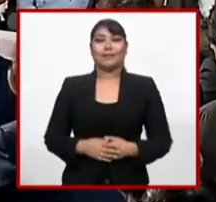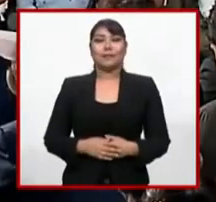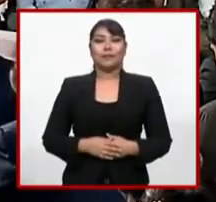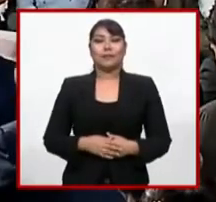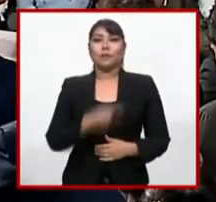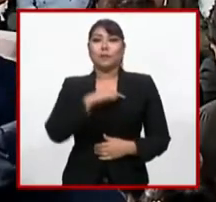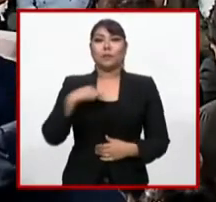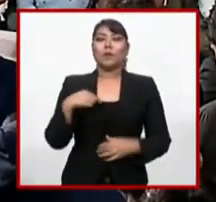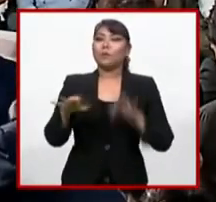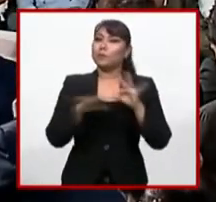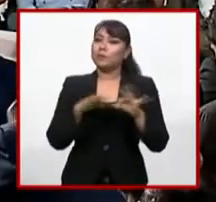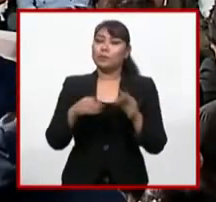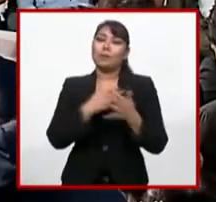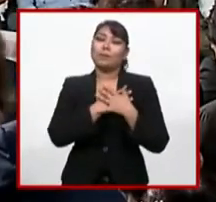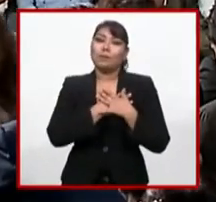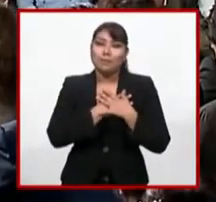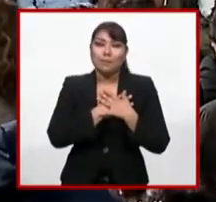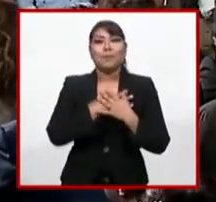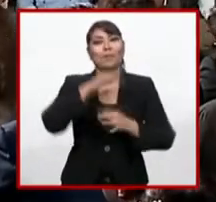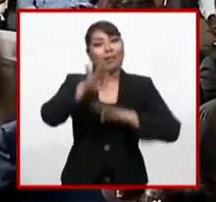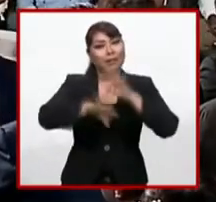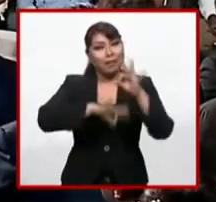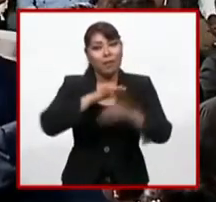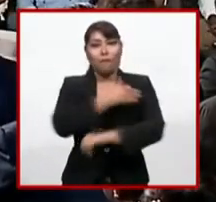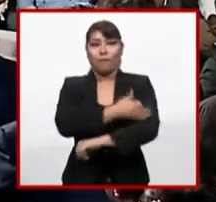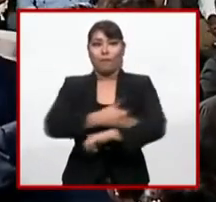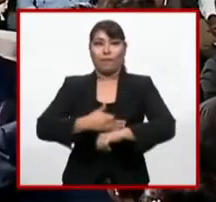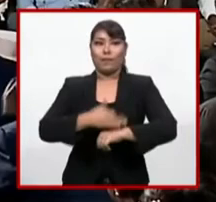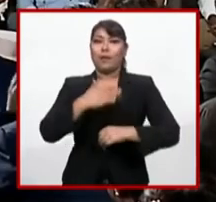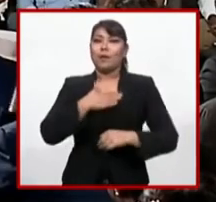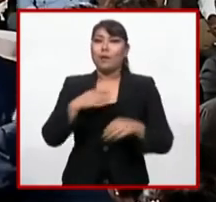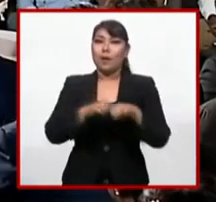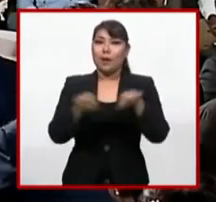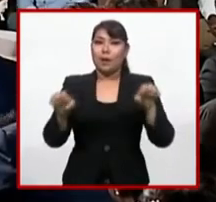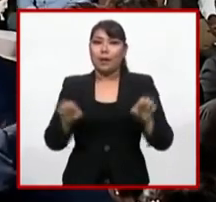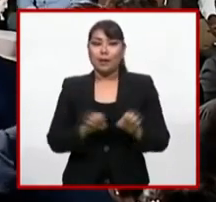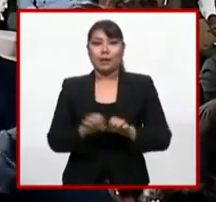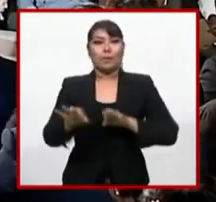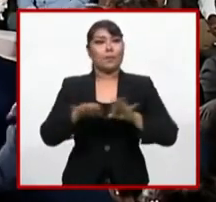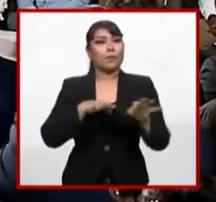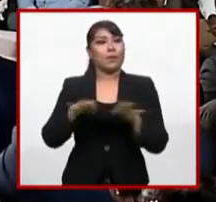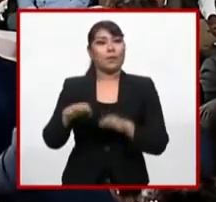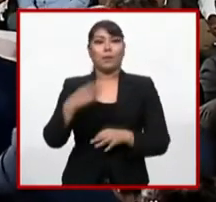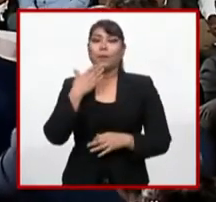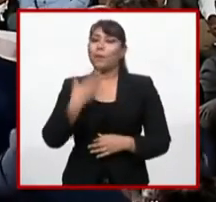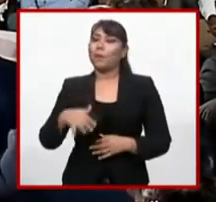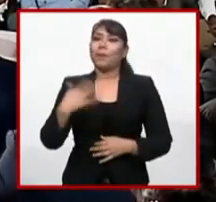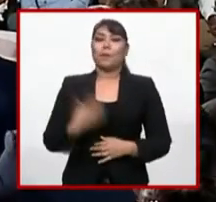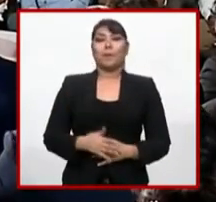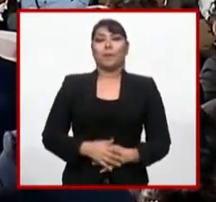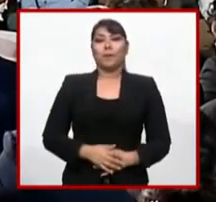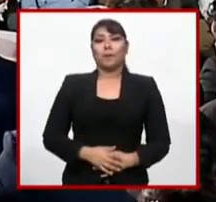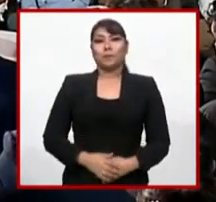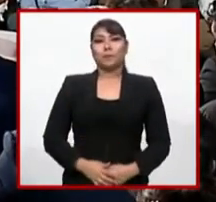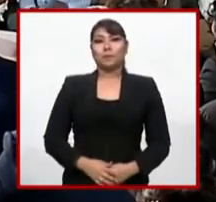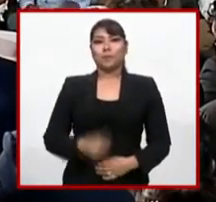amor por nuestras familias. Tengo un gran equipo en el DIF estatal, asimismo caminamos con todo